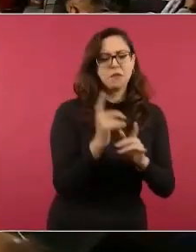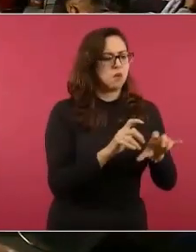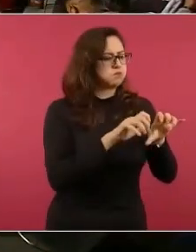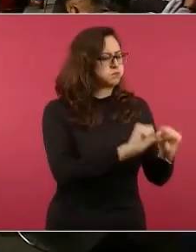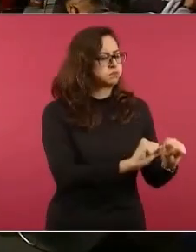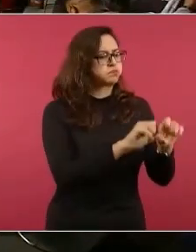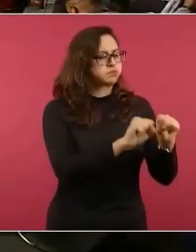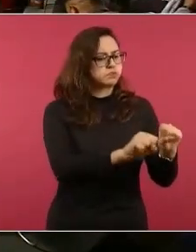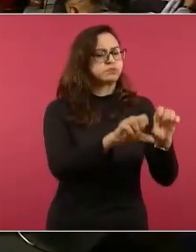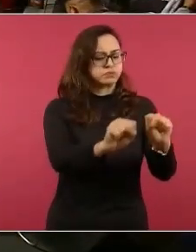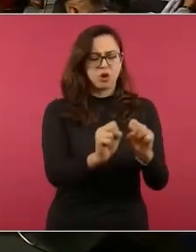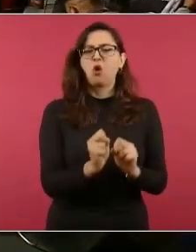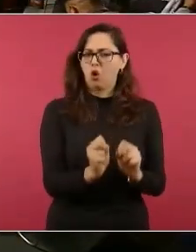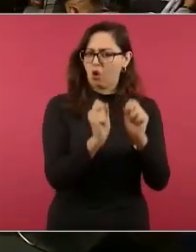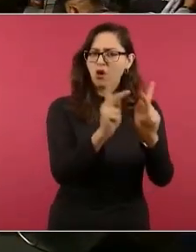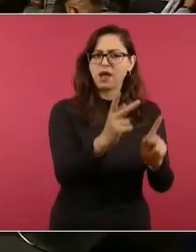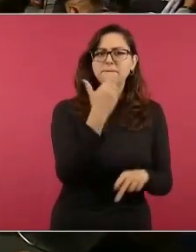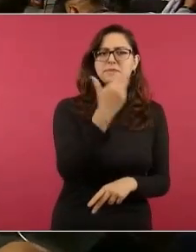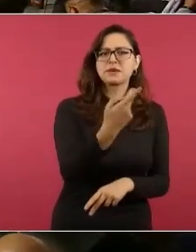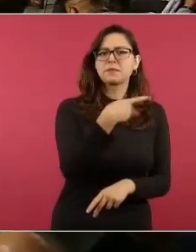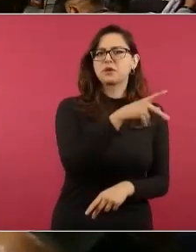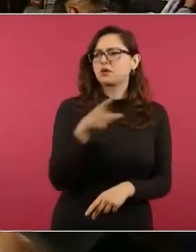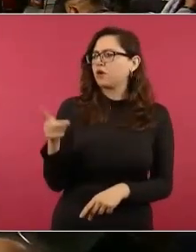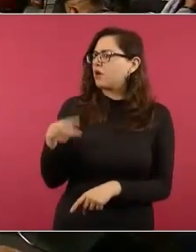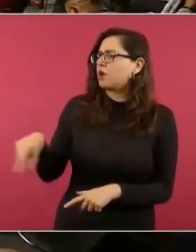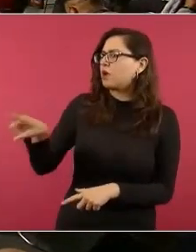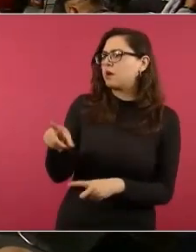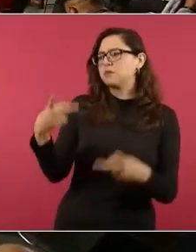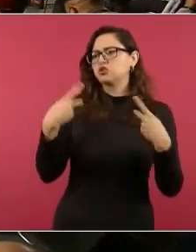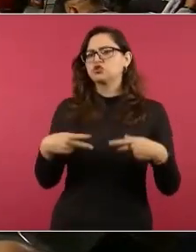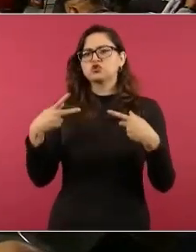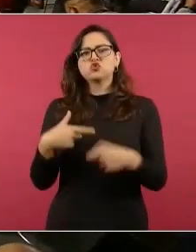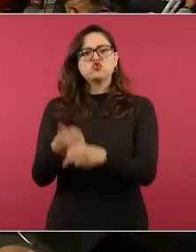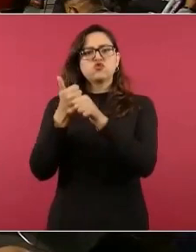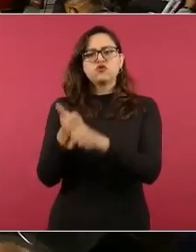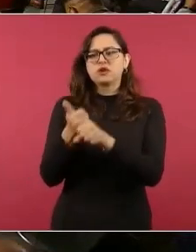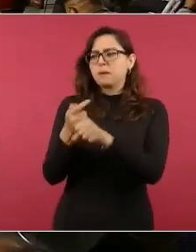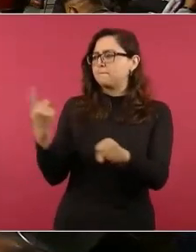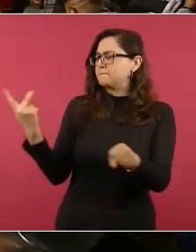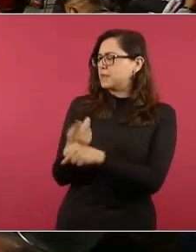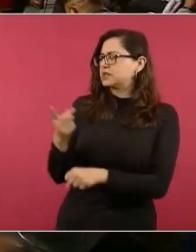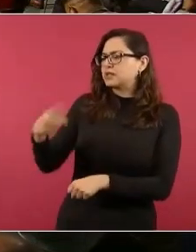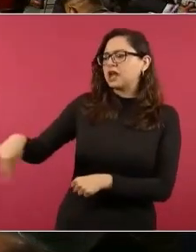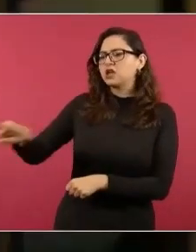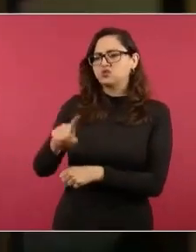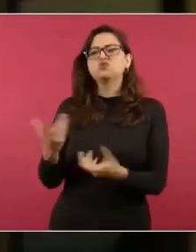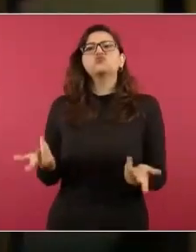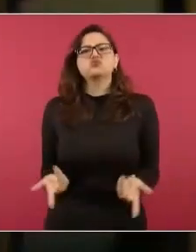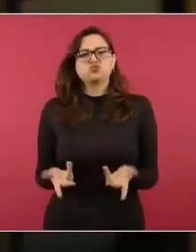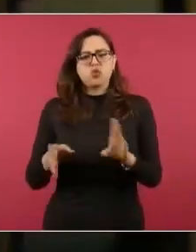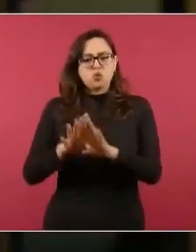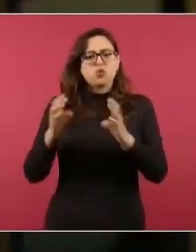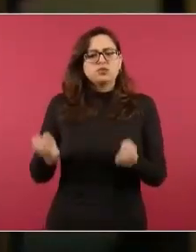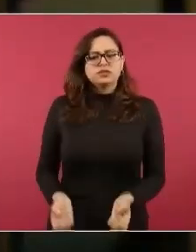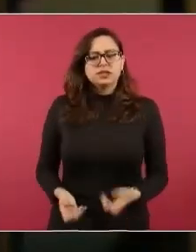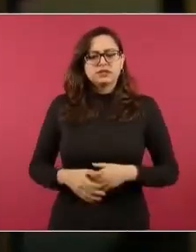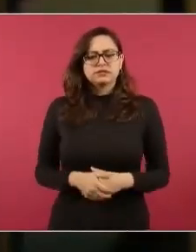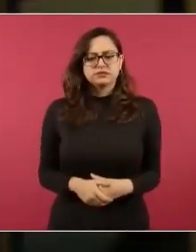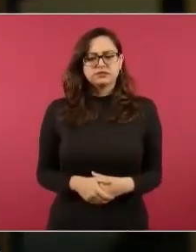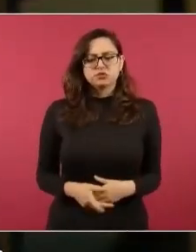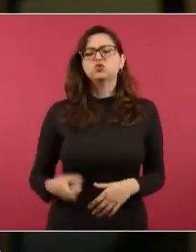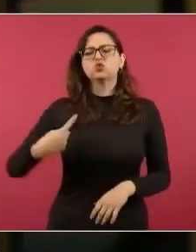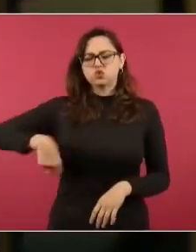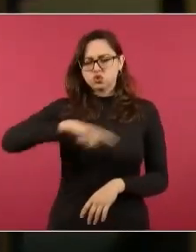en la estructura que tenemos en este país, nosotros sabemos que hay un sistema nacional de atención a